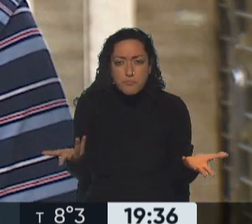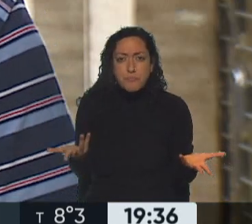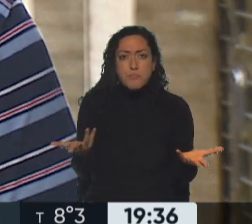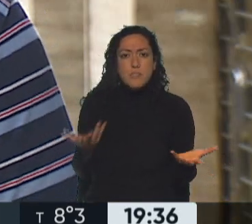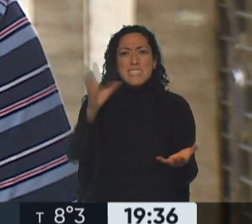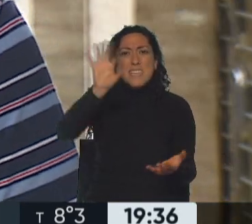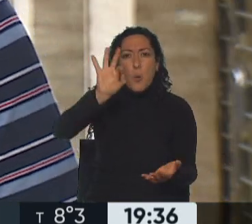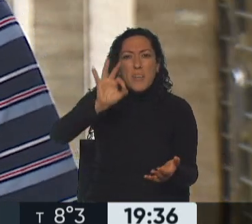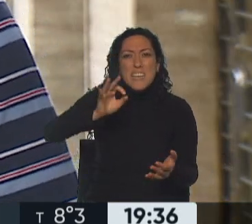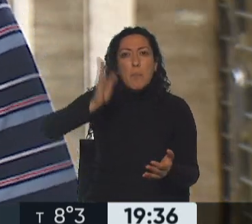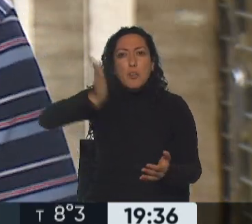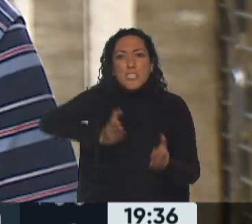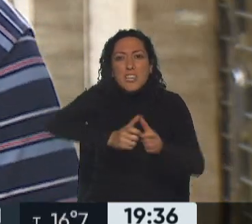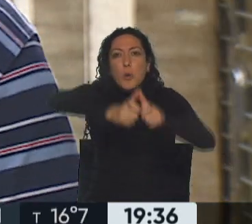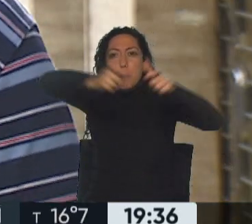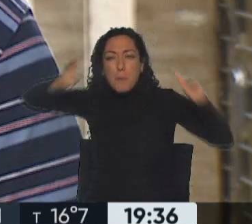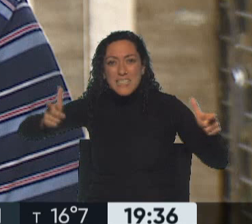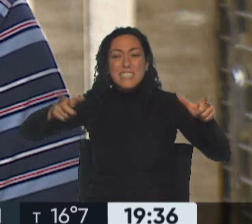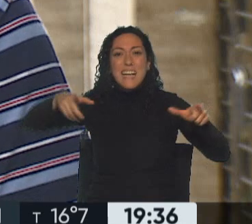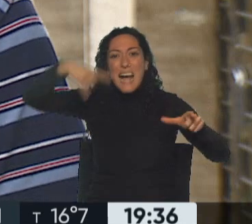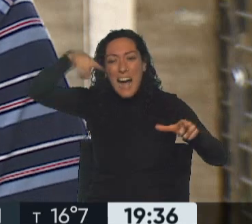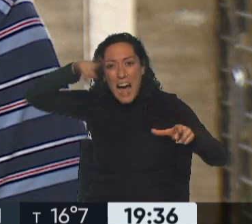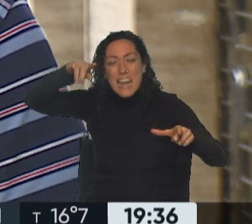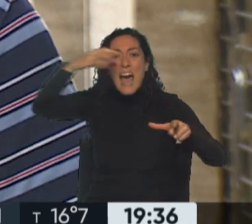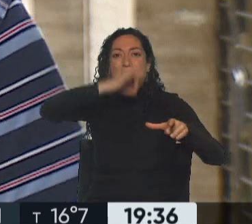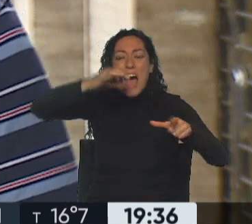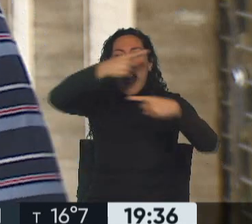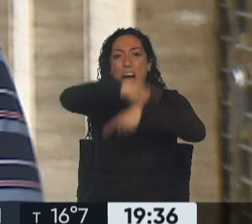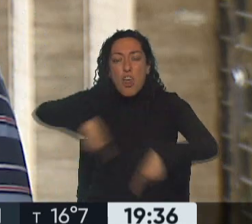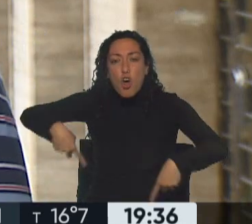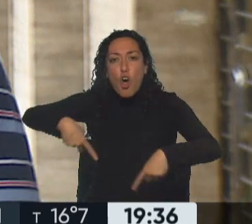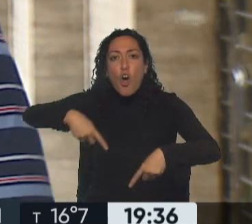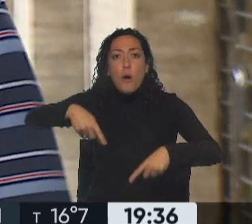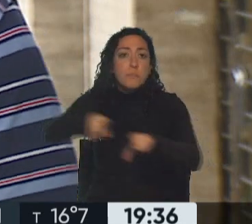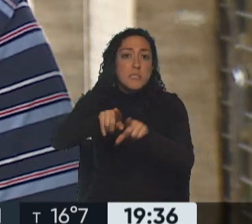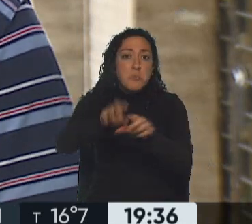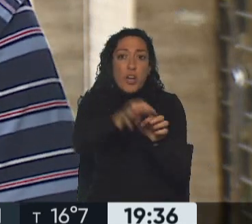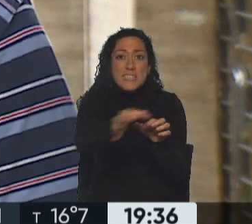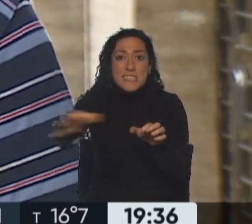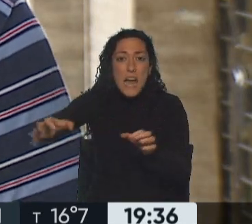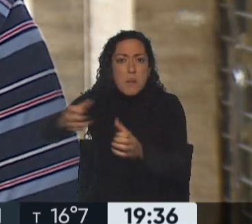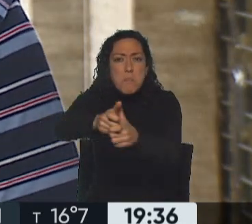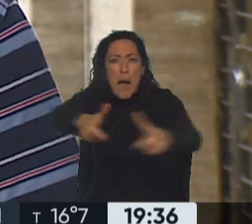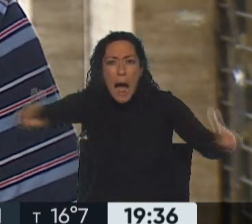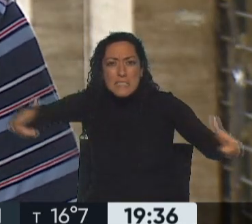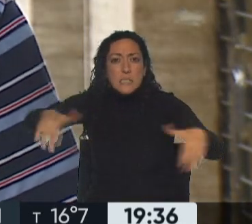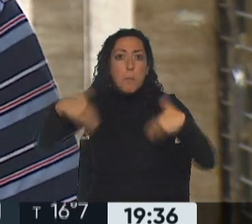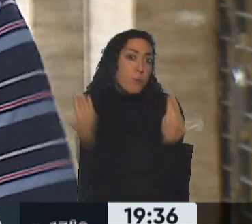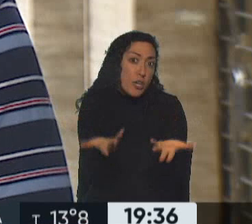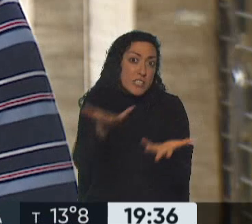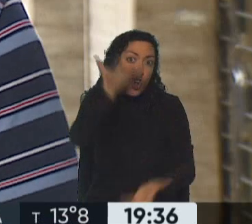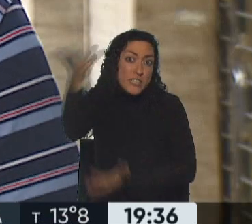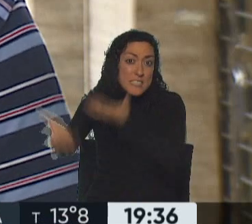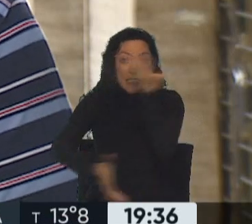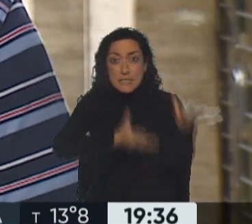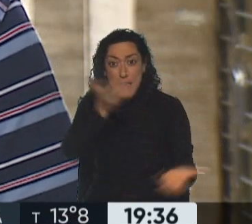aumentado más del 50% el ganado que se va o que se encuentra en las islas, y esta escala lo que hace que estos